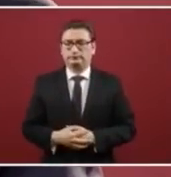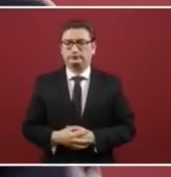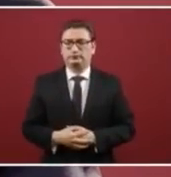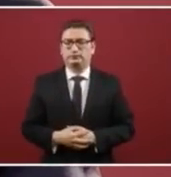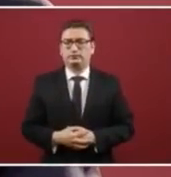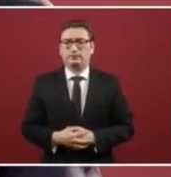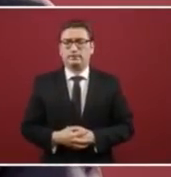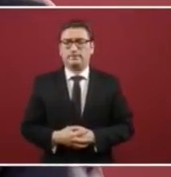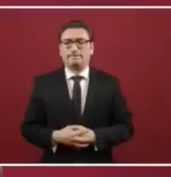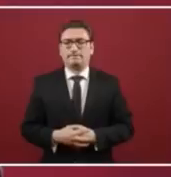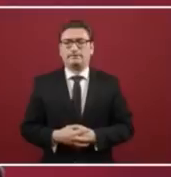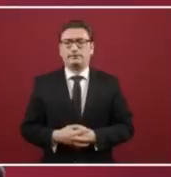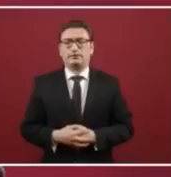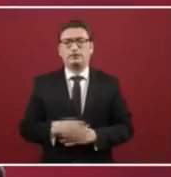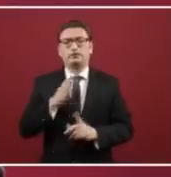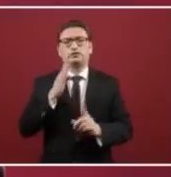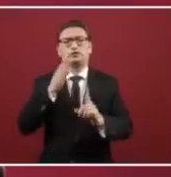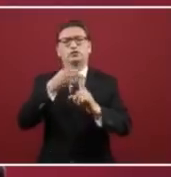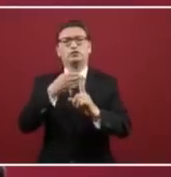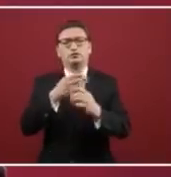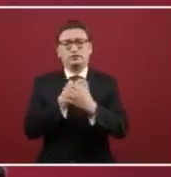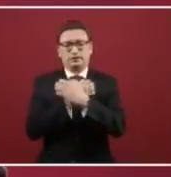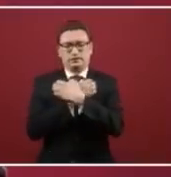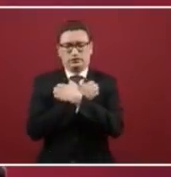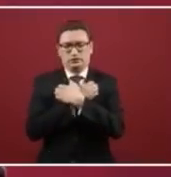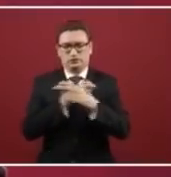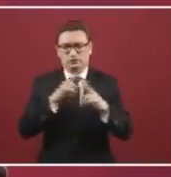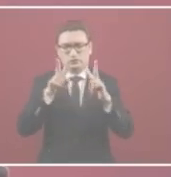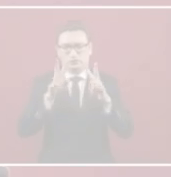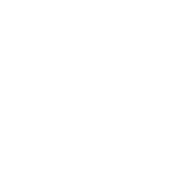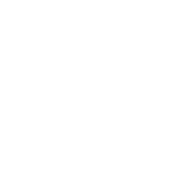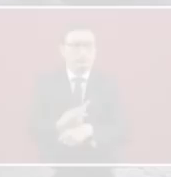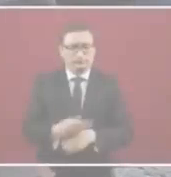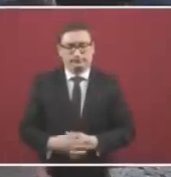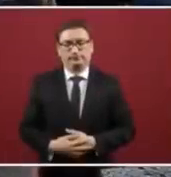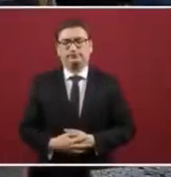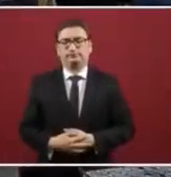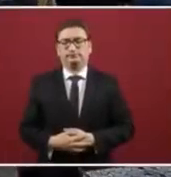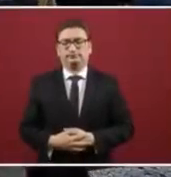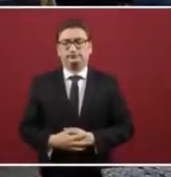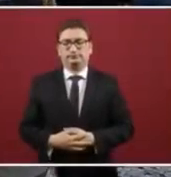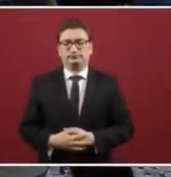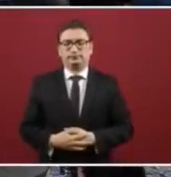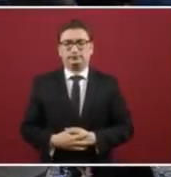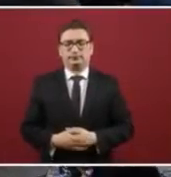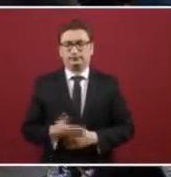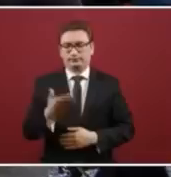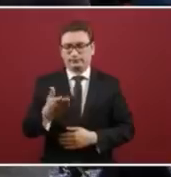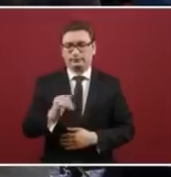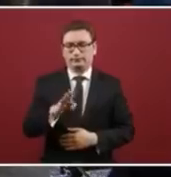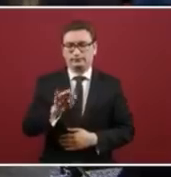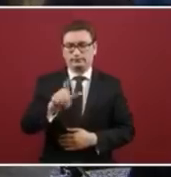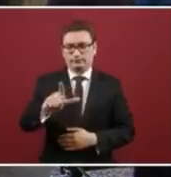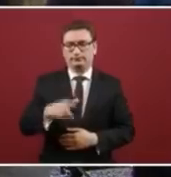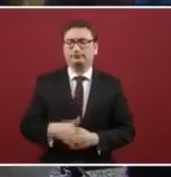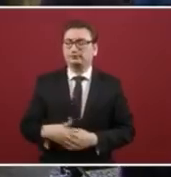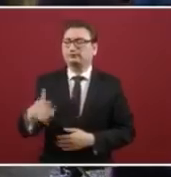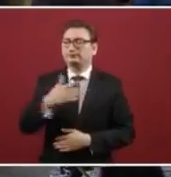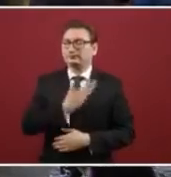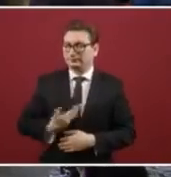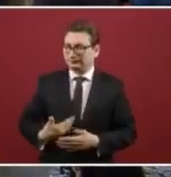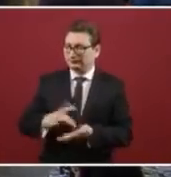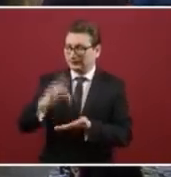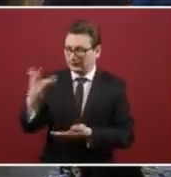tiene que ser una educación humanista al cuestionarlo sobre la licitación de papel para libros de